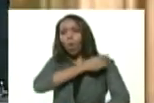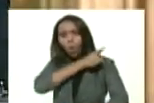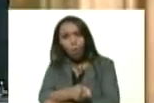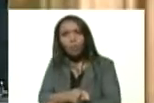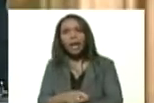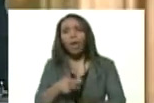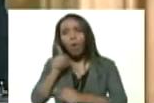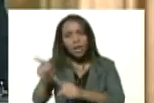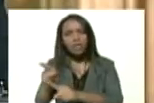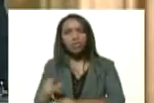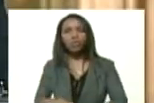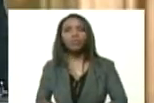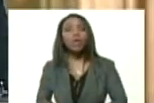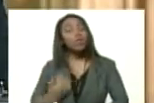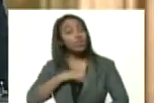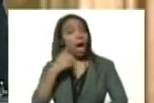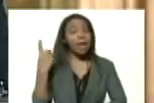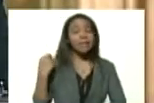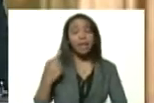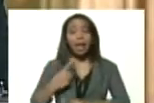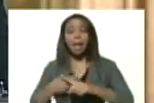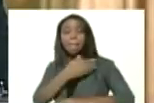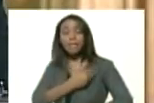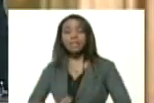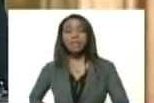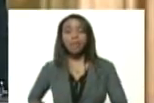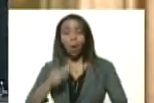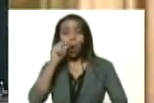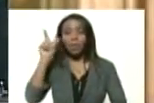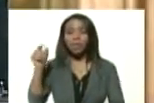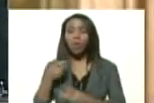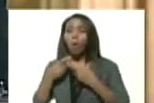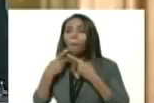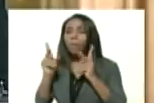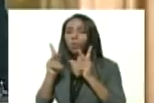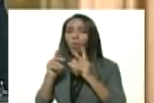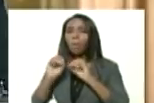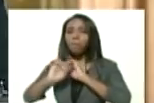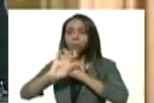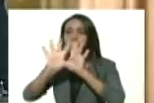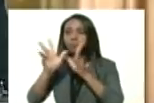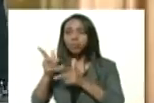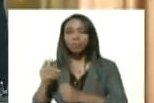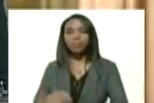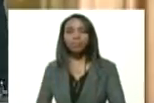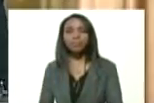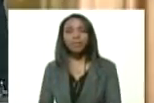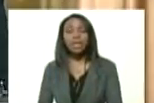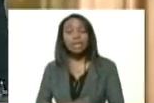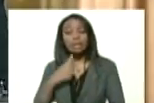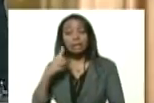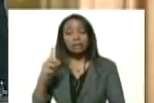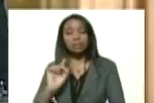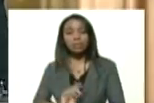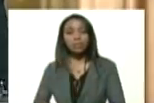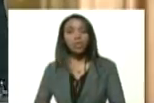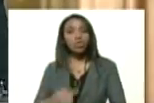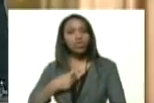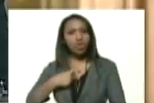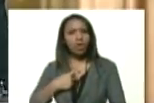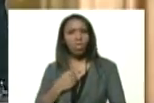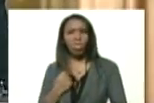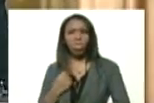eso ayer el ex presidente andrés pastrana hizo una declaración él dijo que yo lo